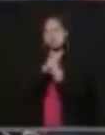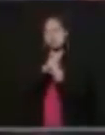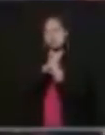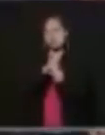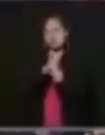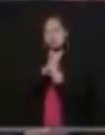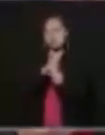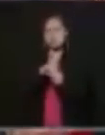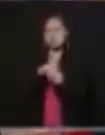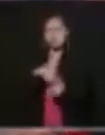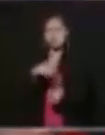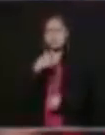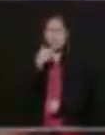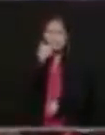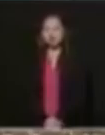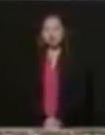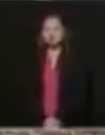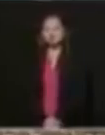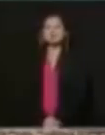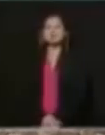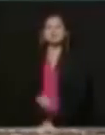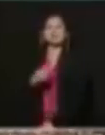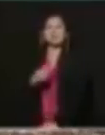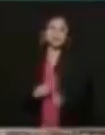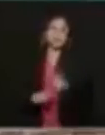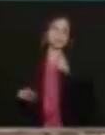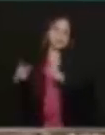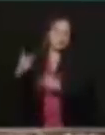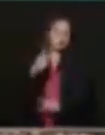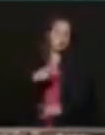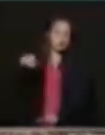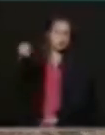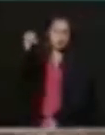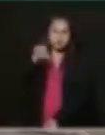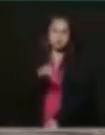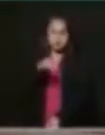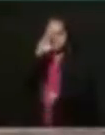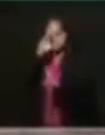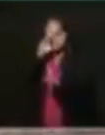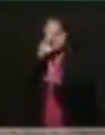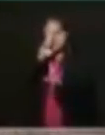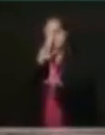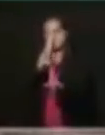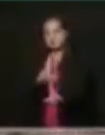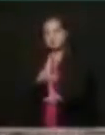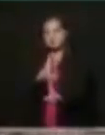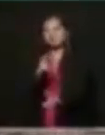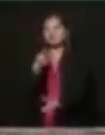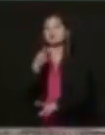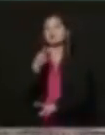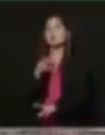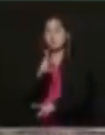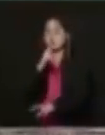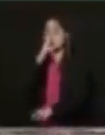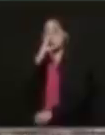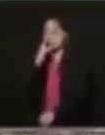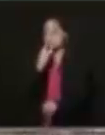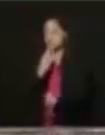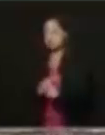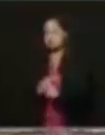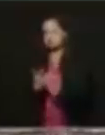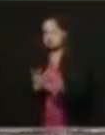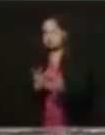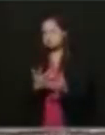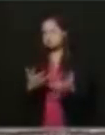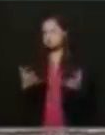presentes hacer una alianza por los buenos tiempos. Con todo respeto, pero con una gran responsabilidad,